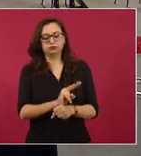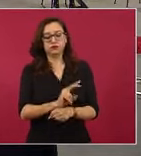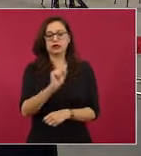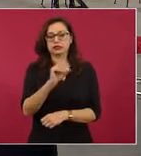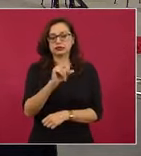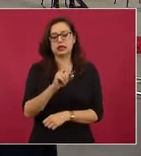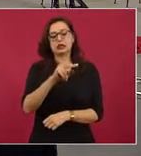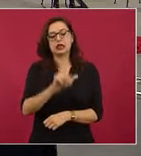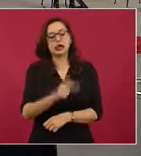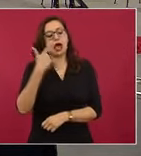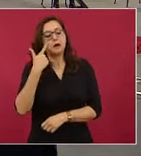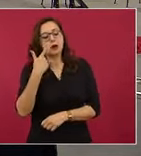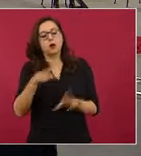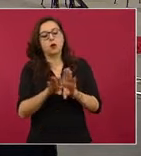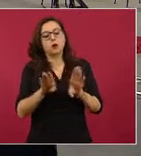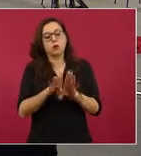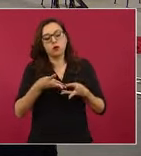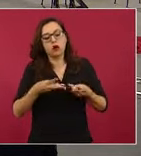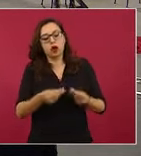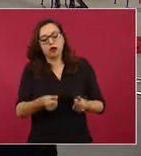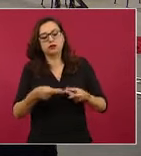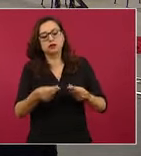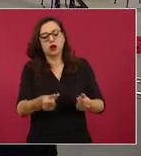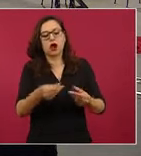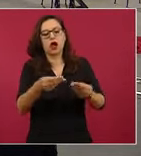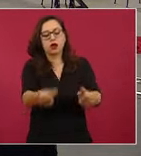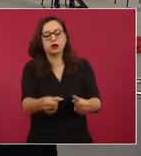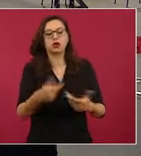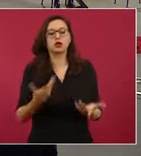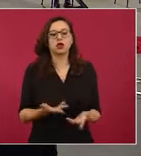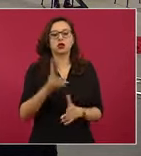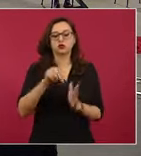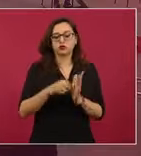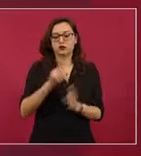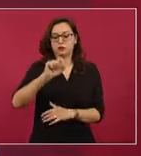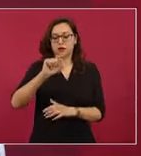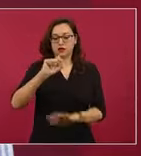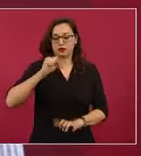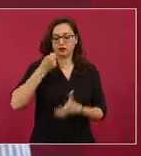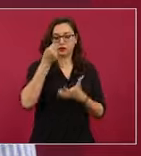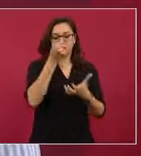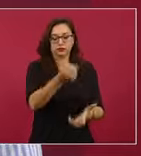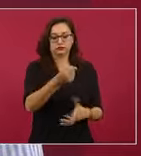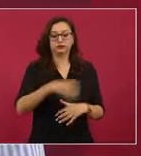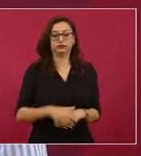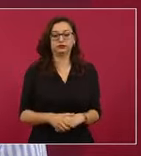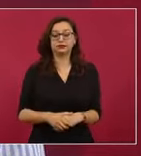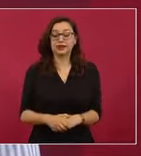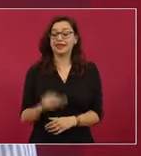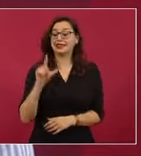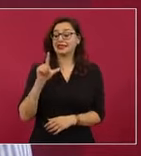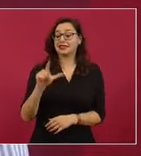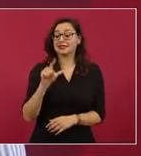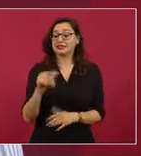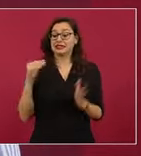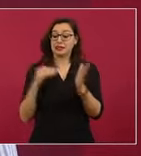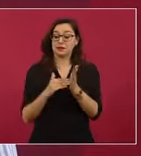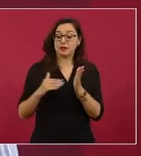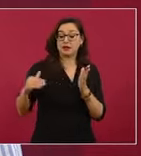en el proyecto del AIFA. En la cuenta pública 2020, de 17 mil millones de